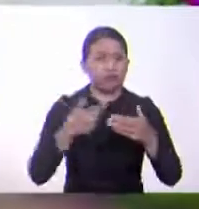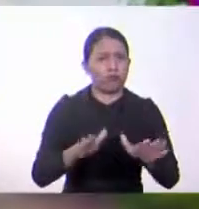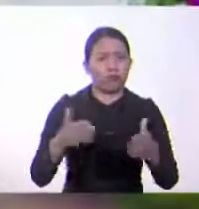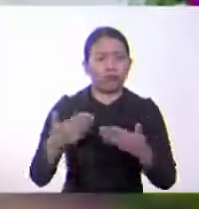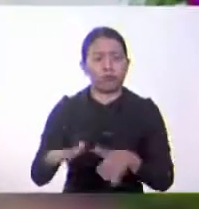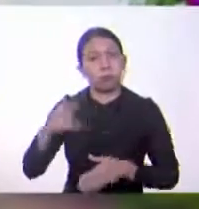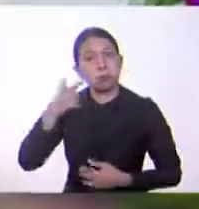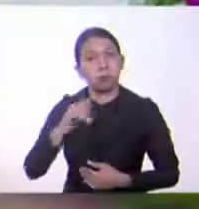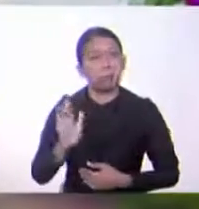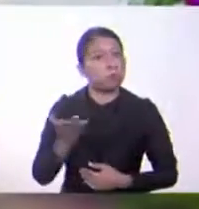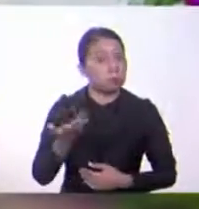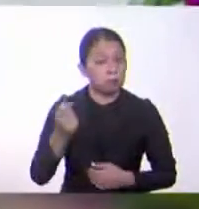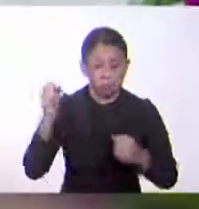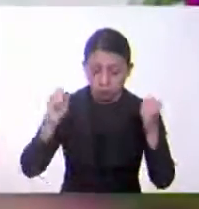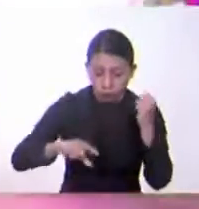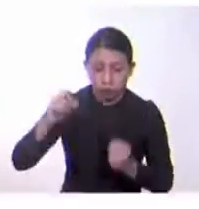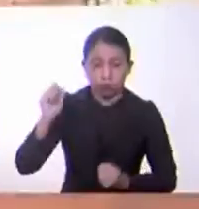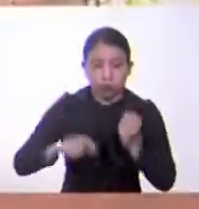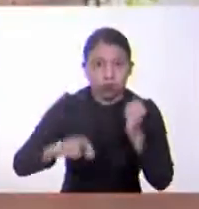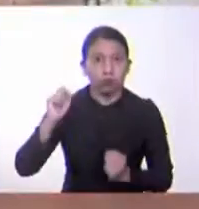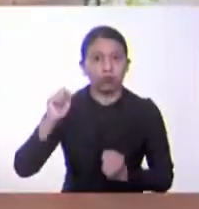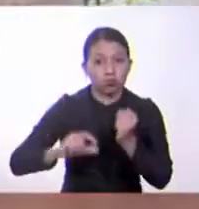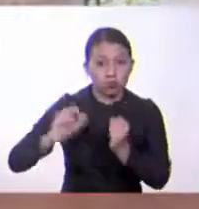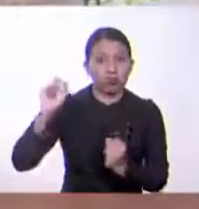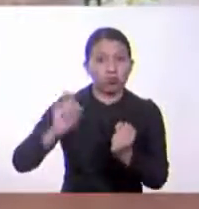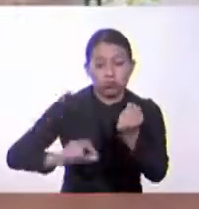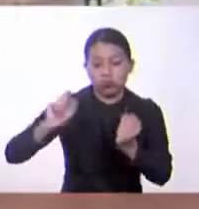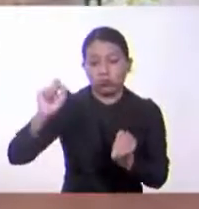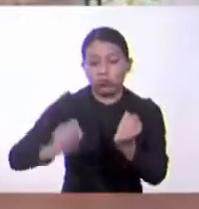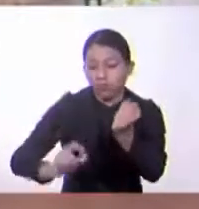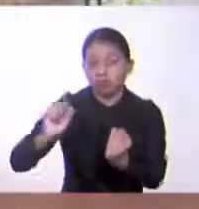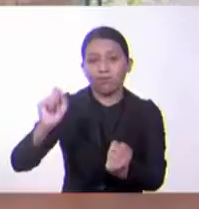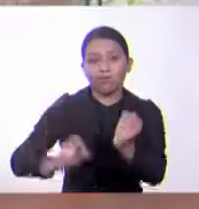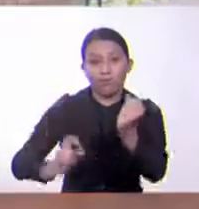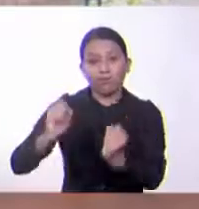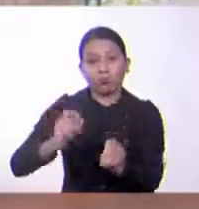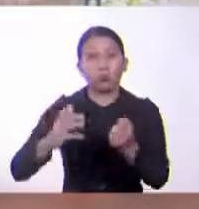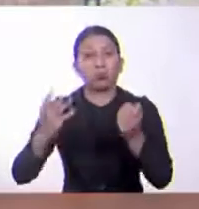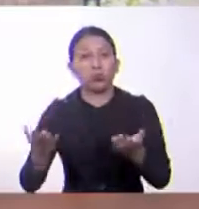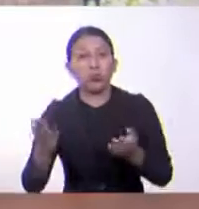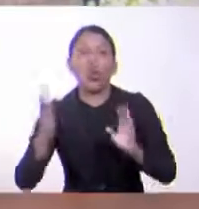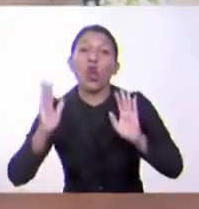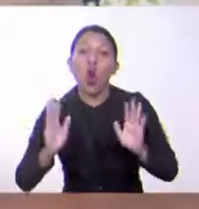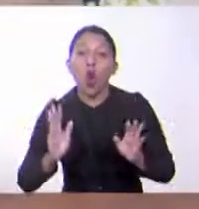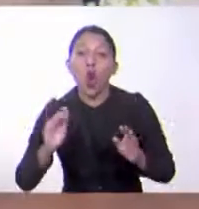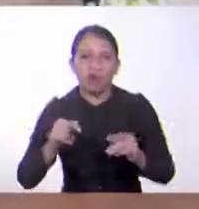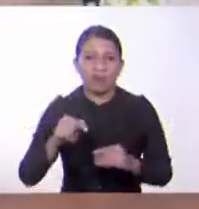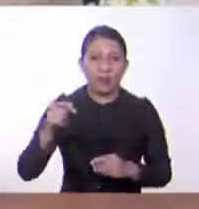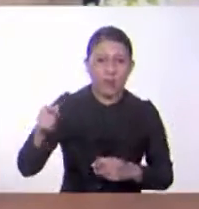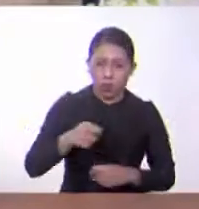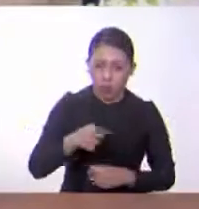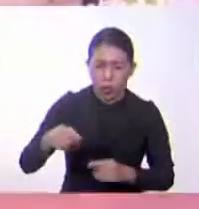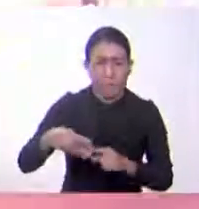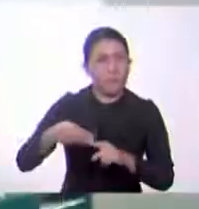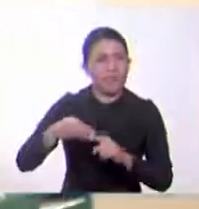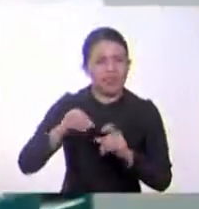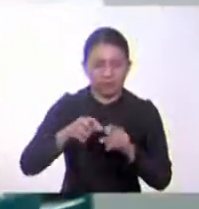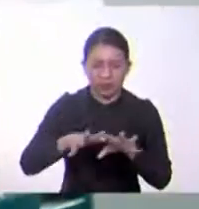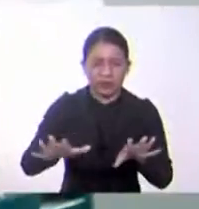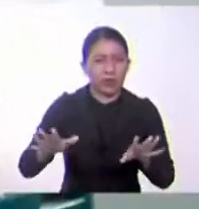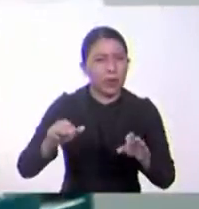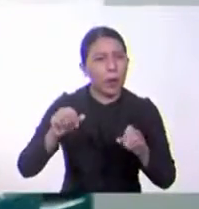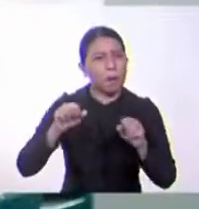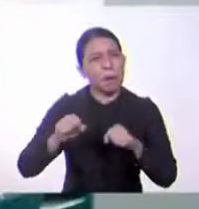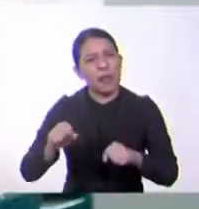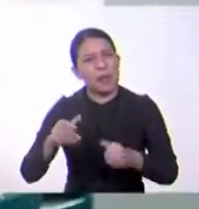la producción agrícola. Por ejemplo, a la hora de diseñar un herbicida o un insecticida, pero también para